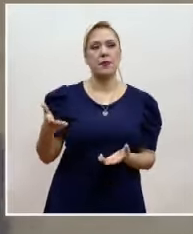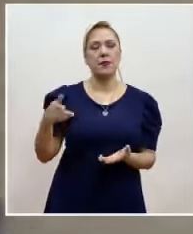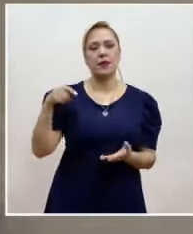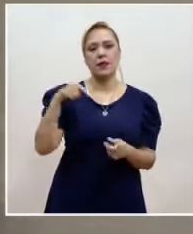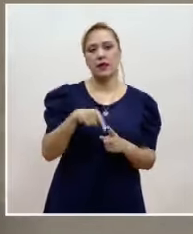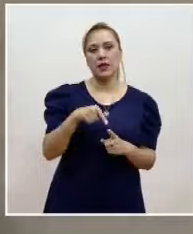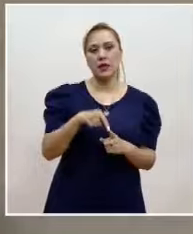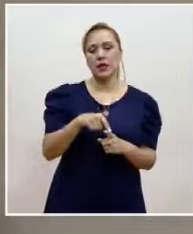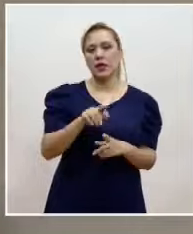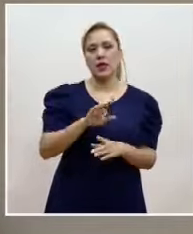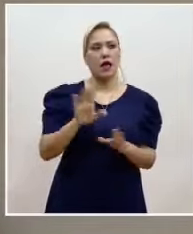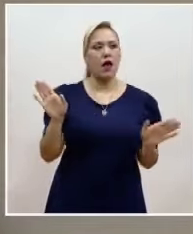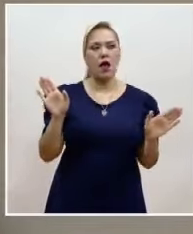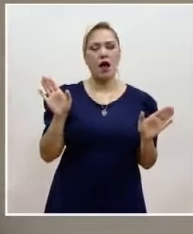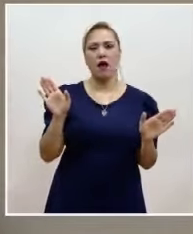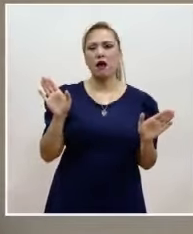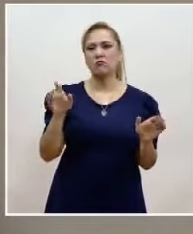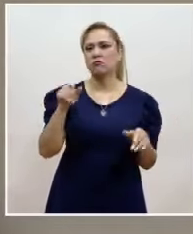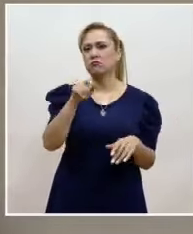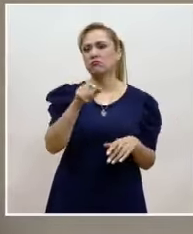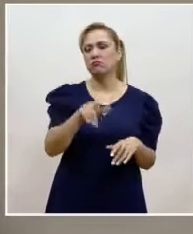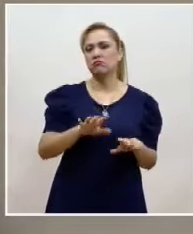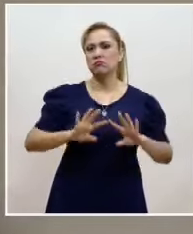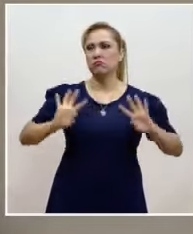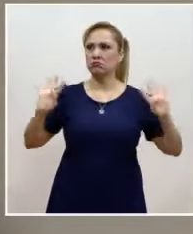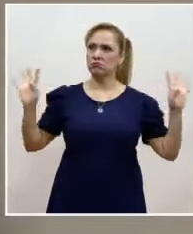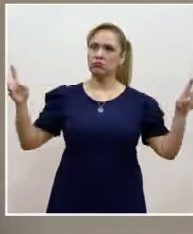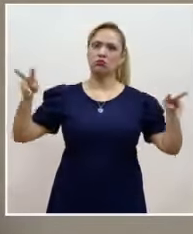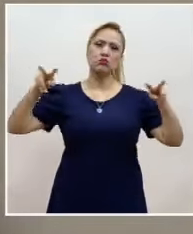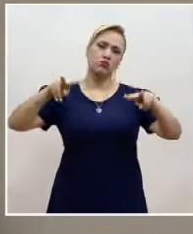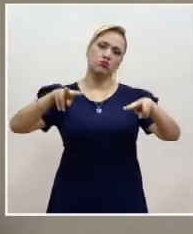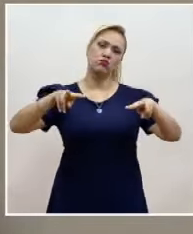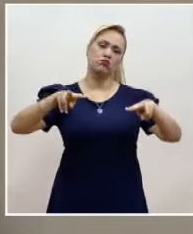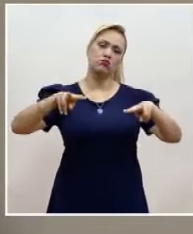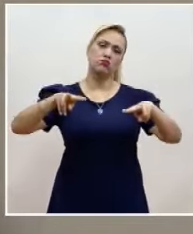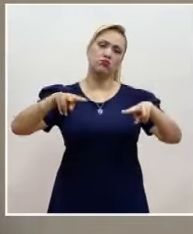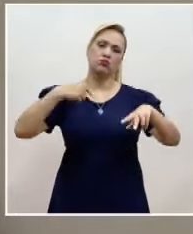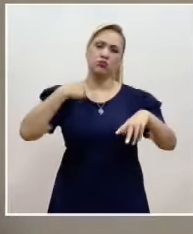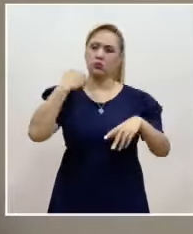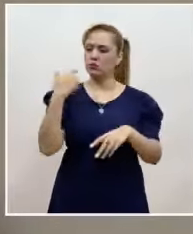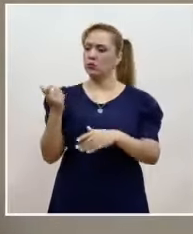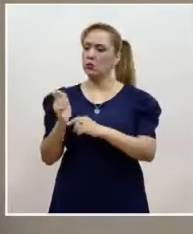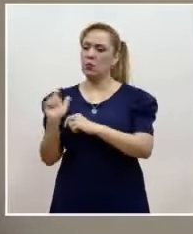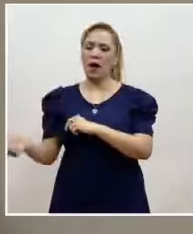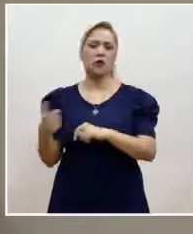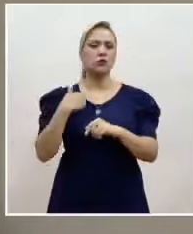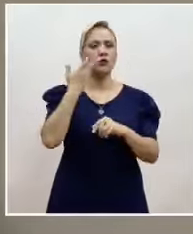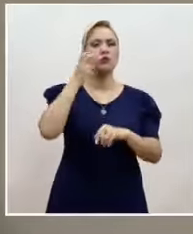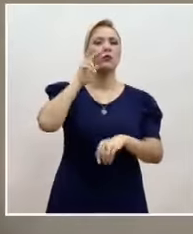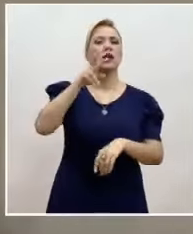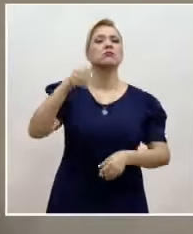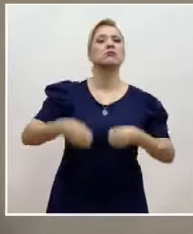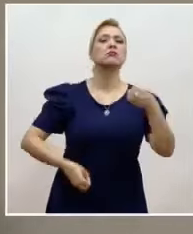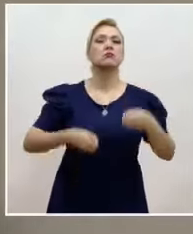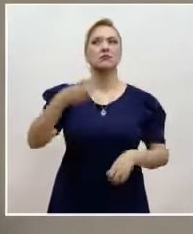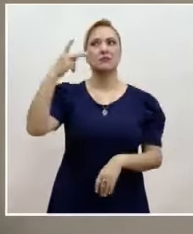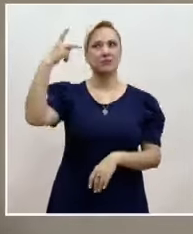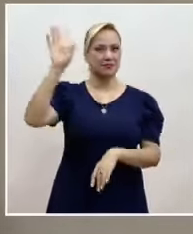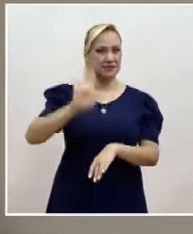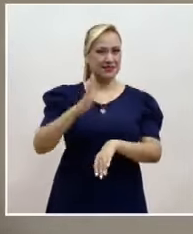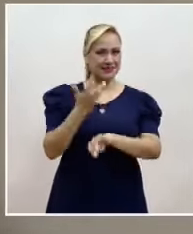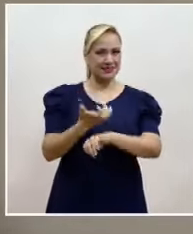Bitcoin y formas parte de un jurado en el que tomas resoluciones con jurados en línea, jurados tipo Estados Unidos,